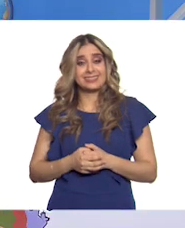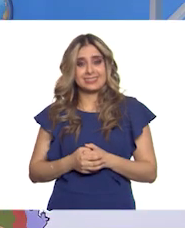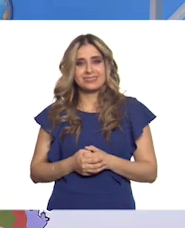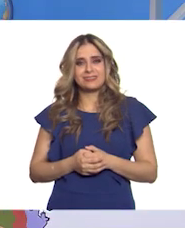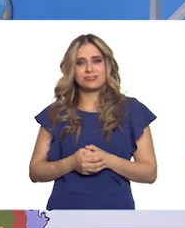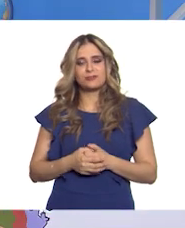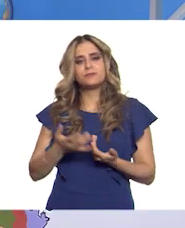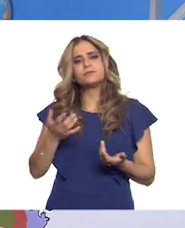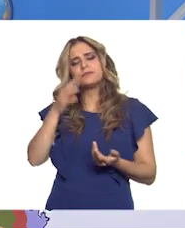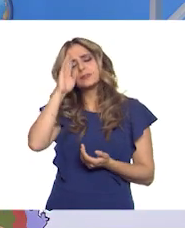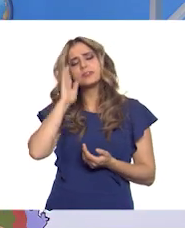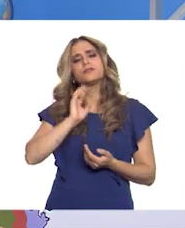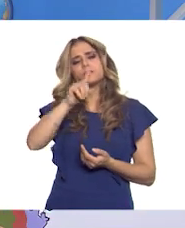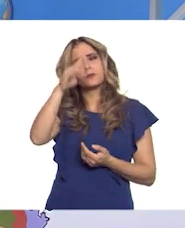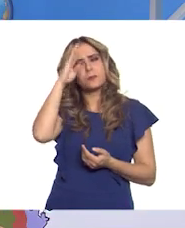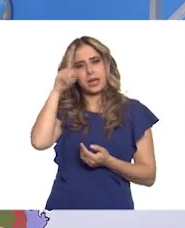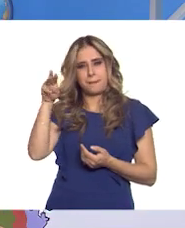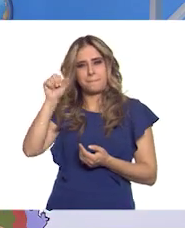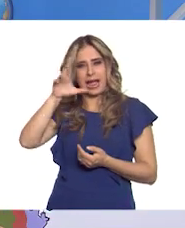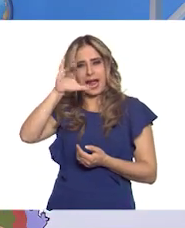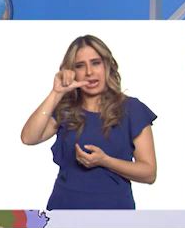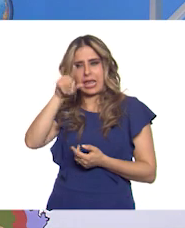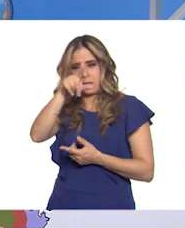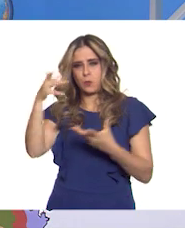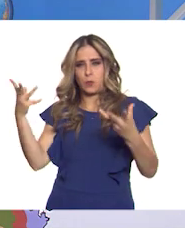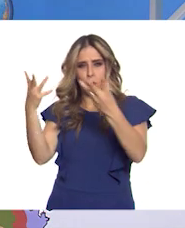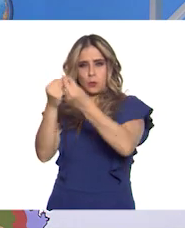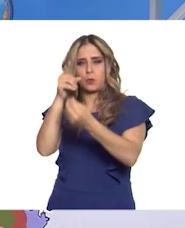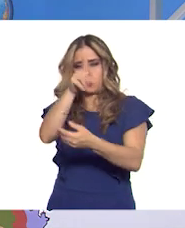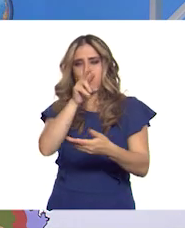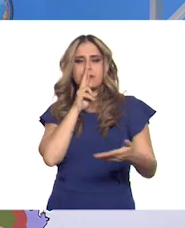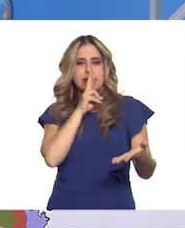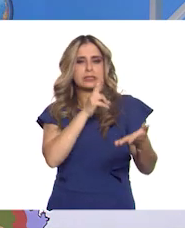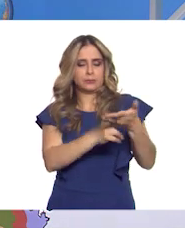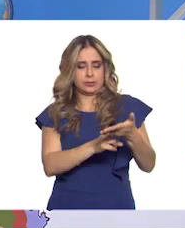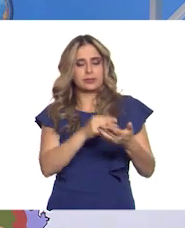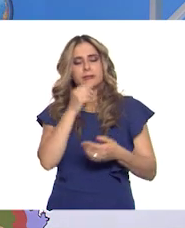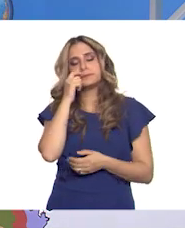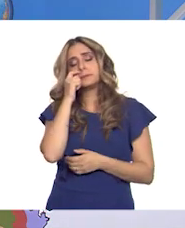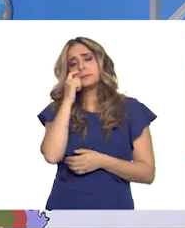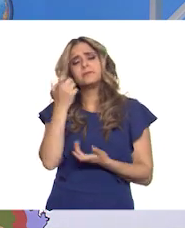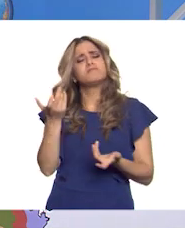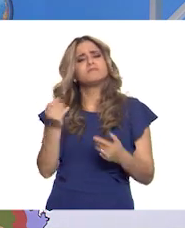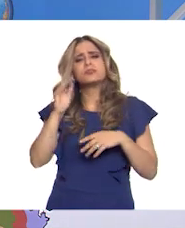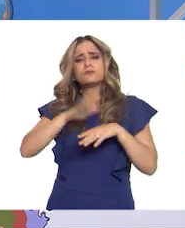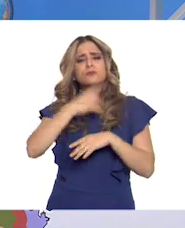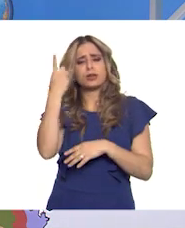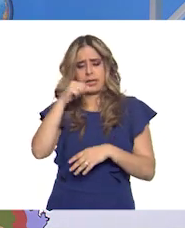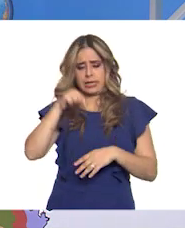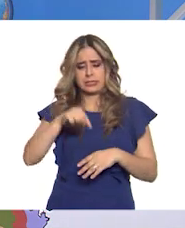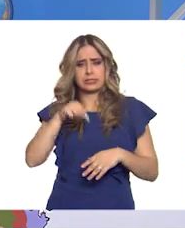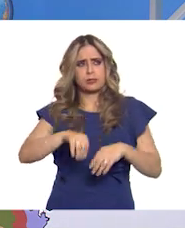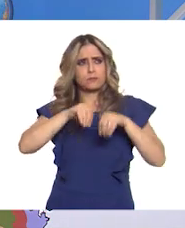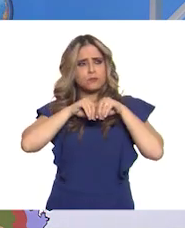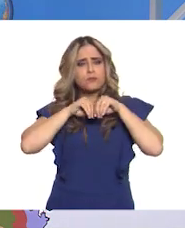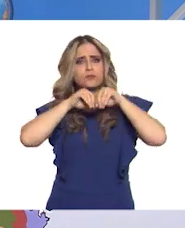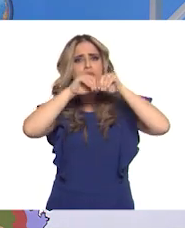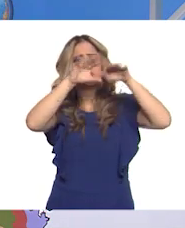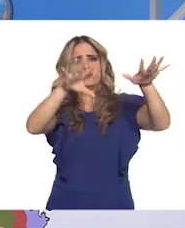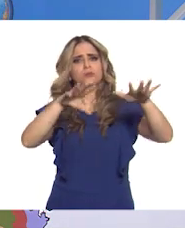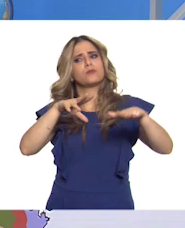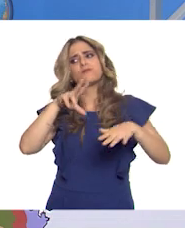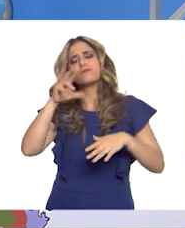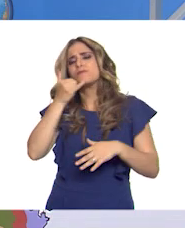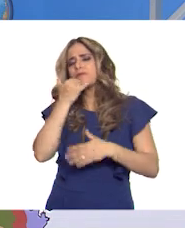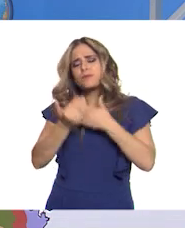casa reflexionen con María y respondan la pregunta. Piénsenlo bien. ¿Por qué la publicación rechazó incluir